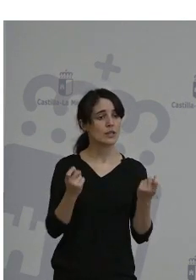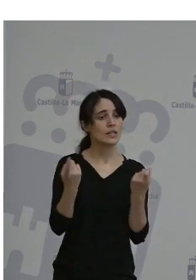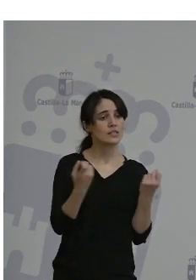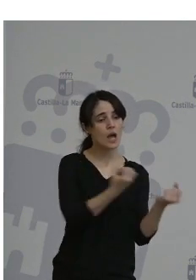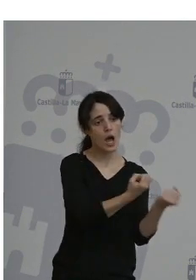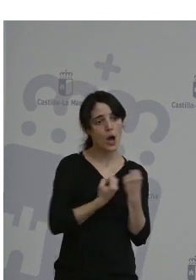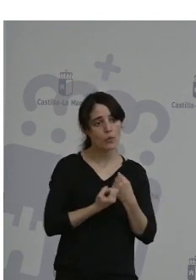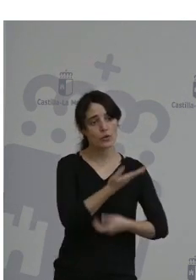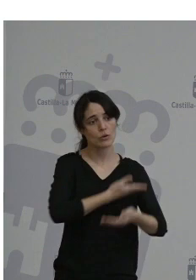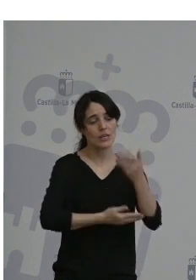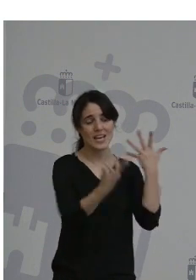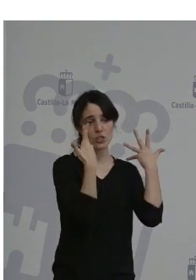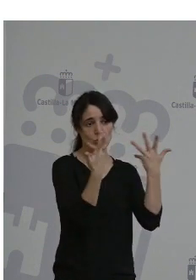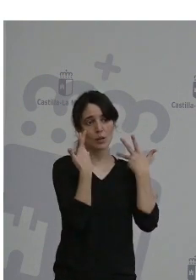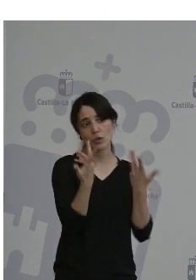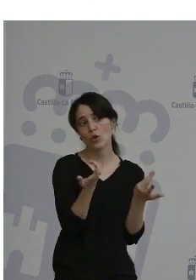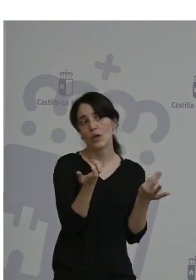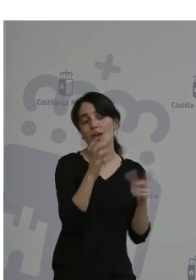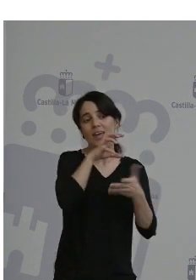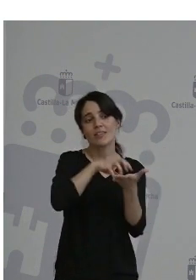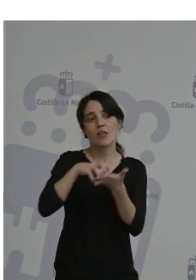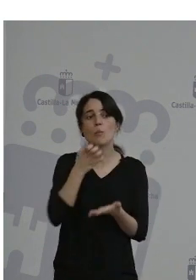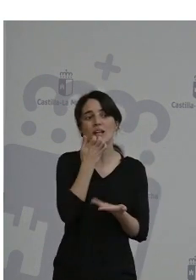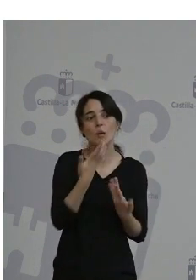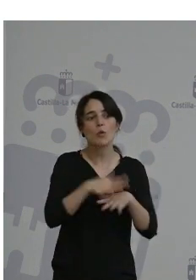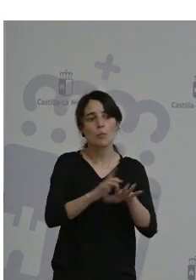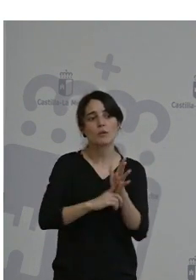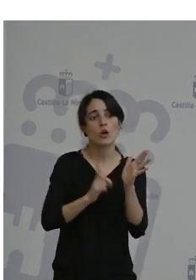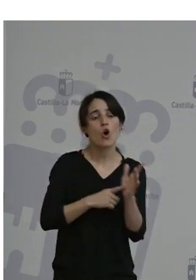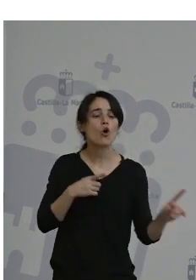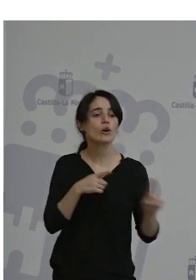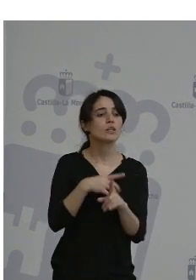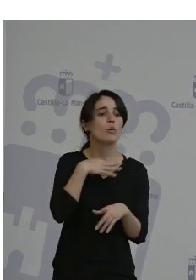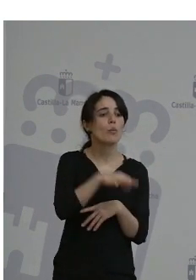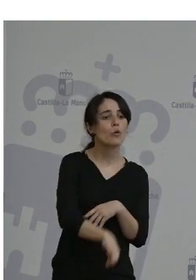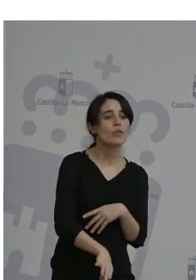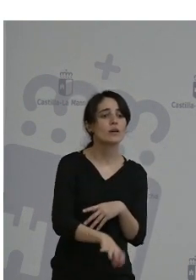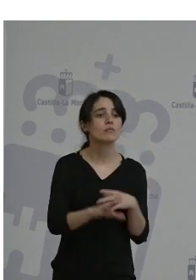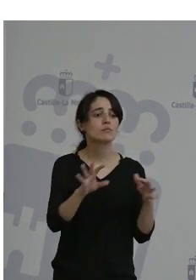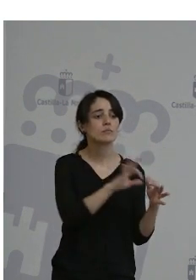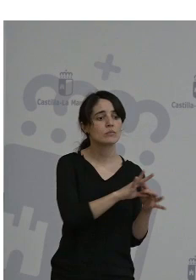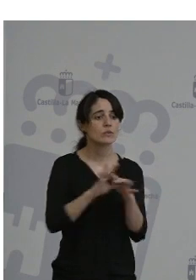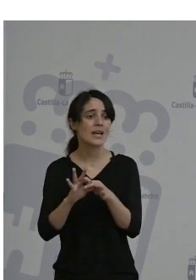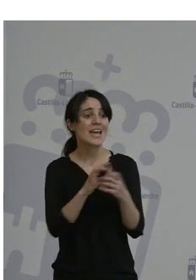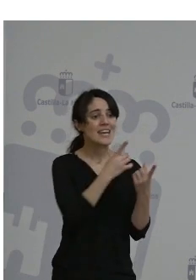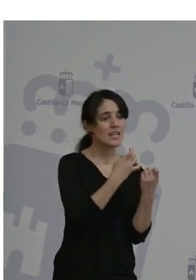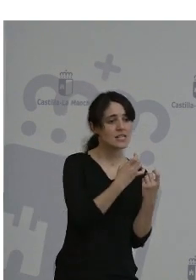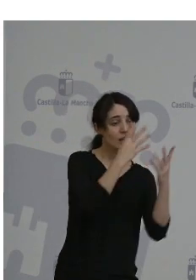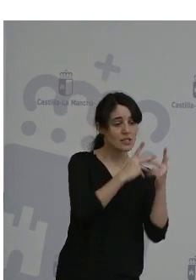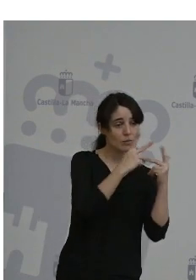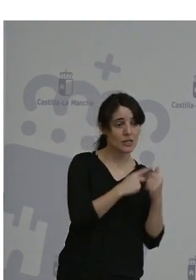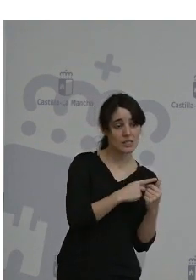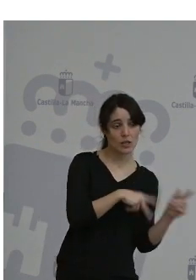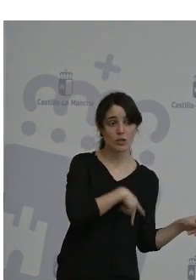entidades como plena inclusión, con el fin de poder conciliar de la mejor manera posible las necesidades de la Administración General del Estado